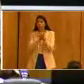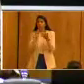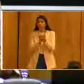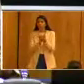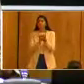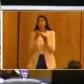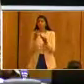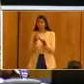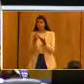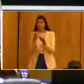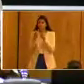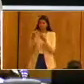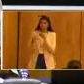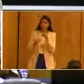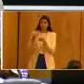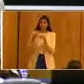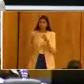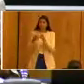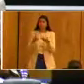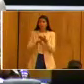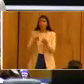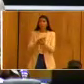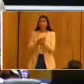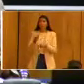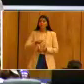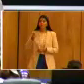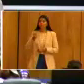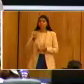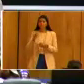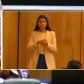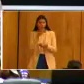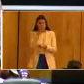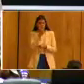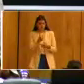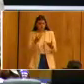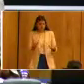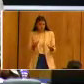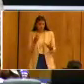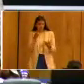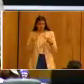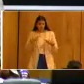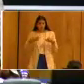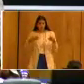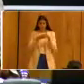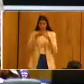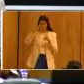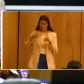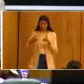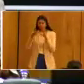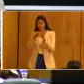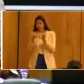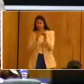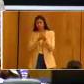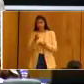despido injustificado. Comparece una persona de la comunidad LGBT y alega principalmente que